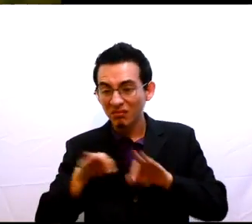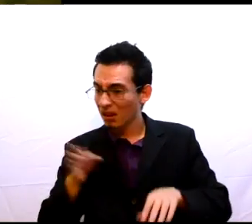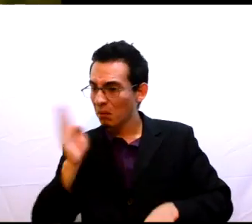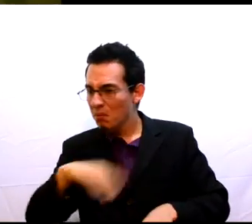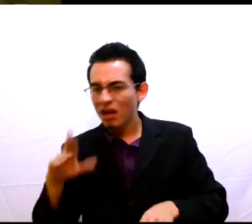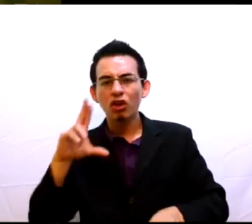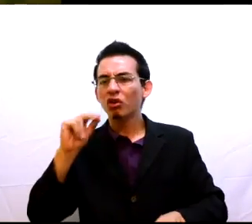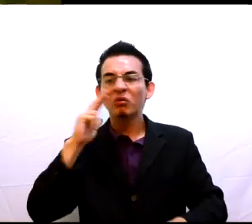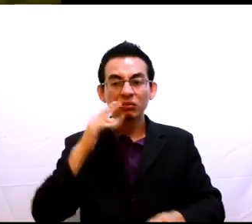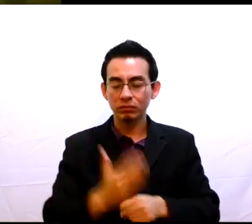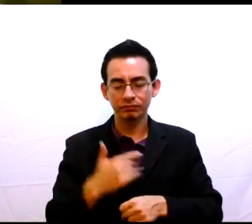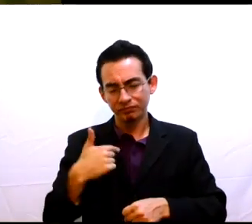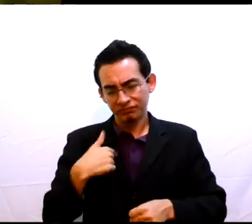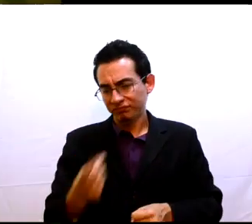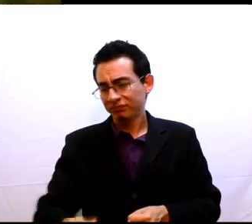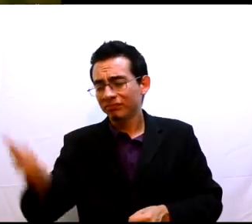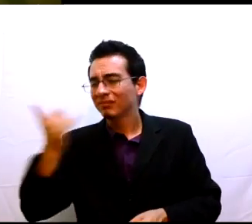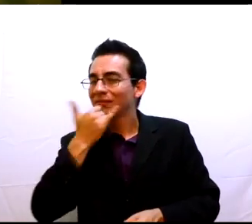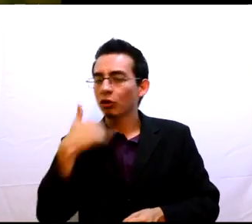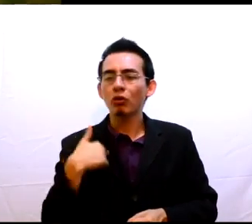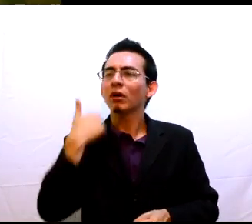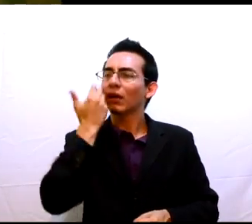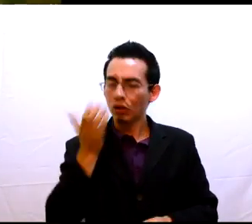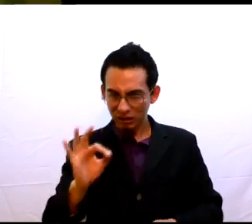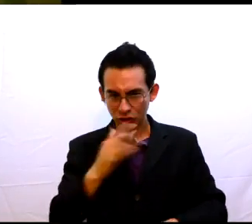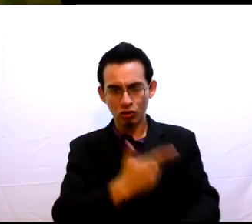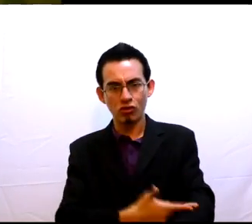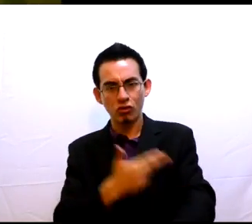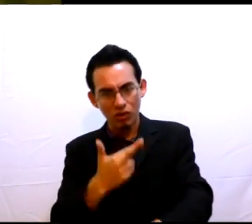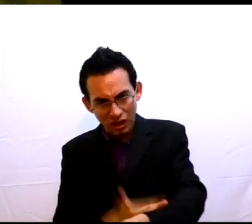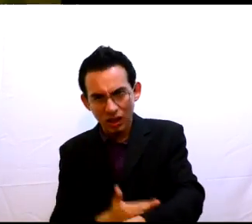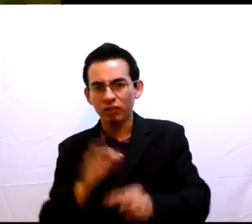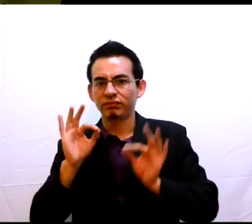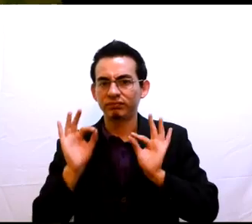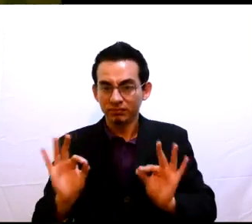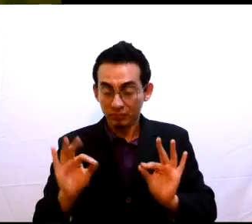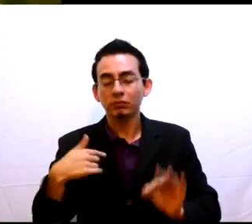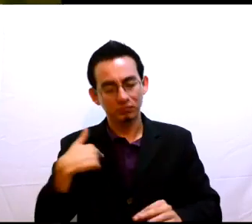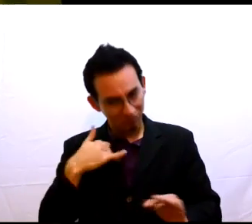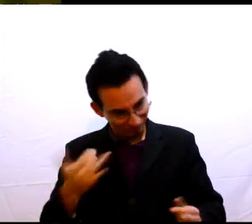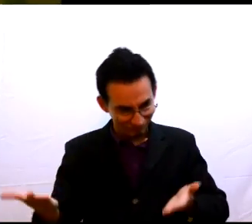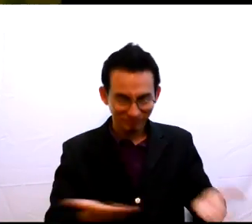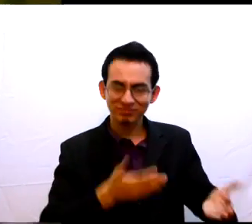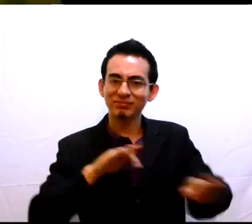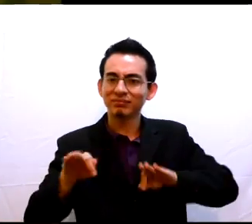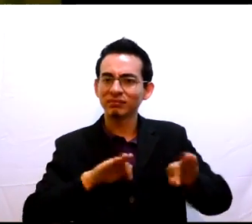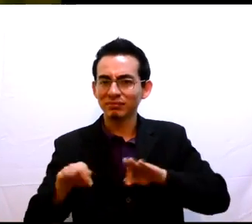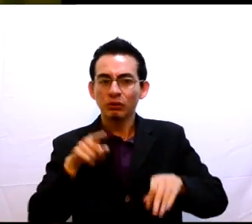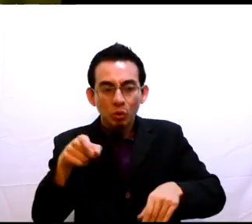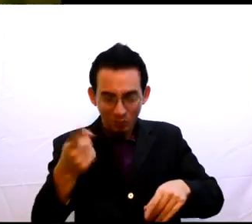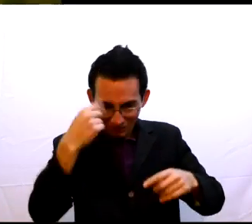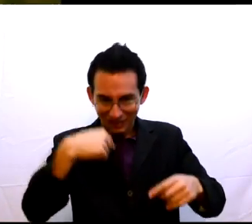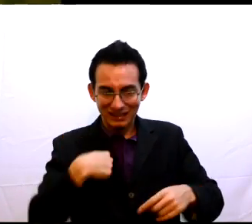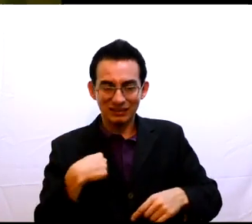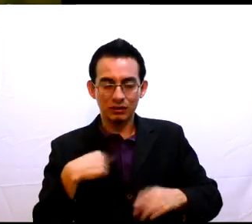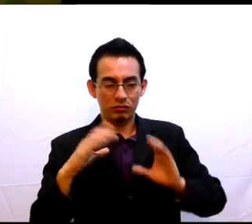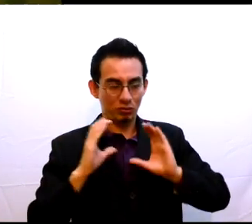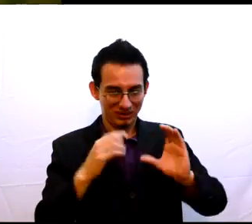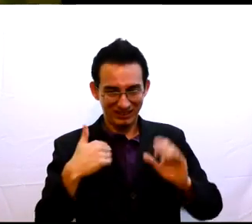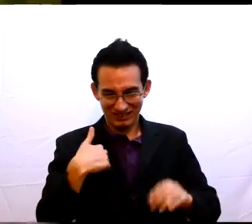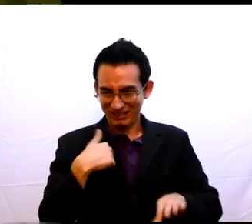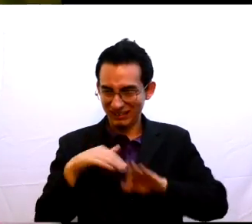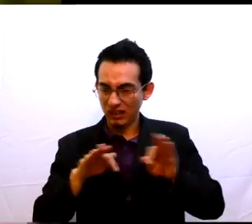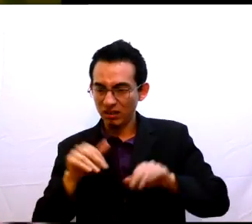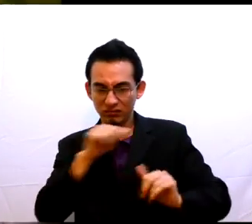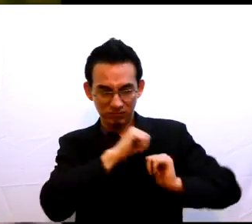de aquí no te quiero aquí no te necesito por despilfarrador no cuidas oye te contraté para que cuiden eres el gerente para